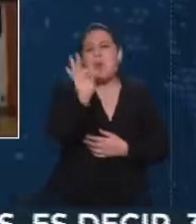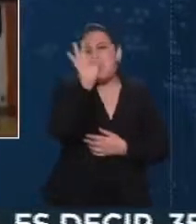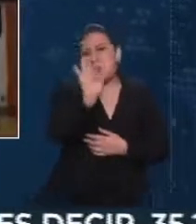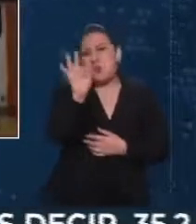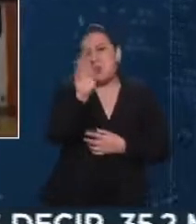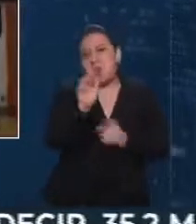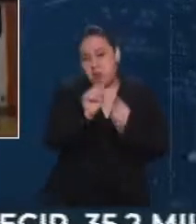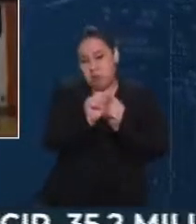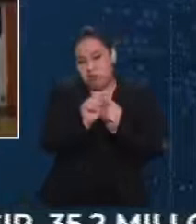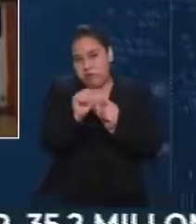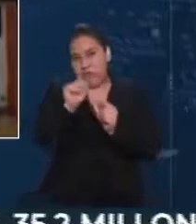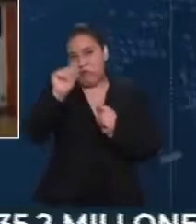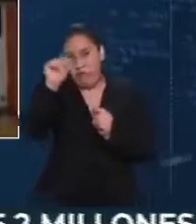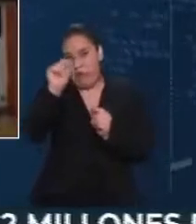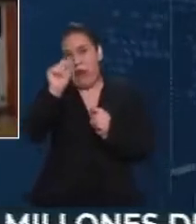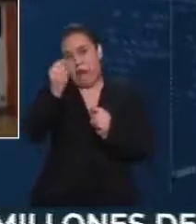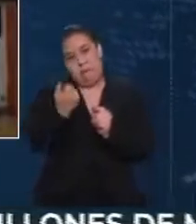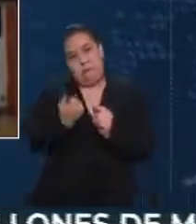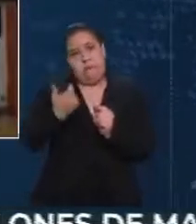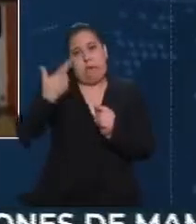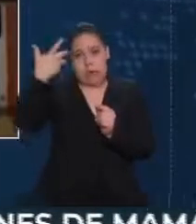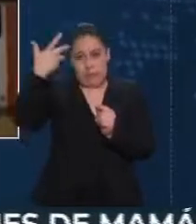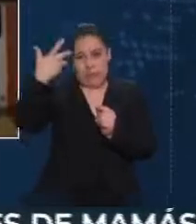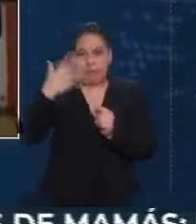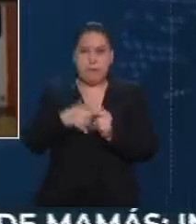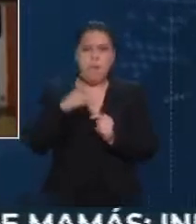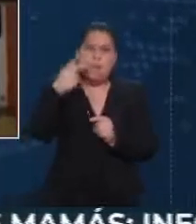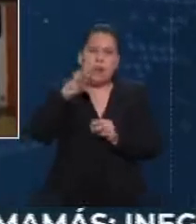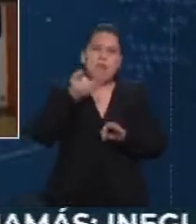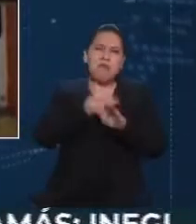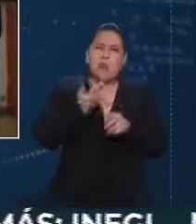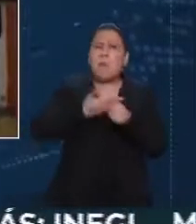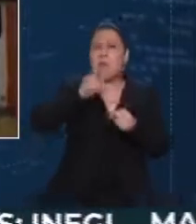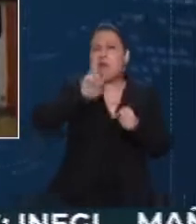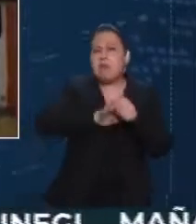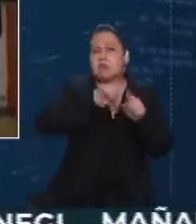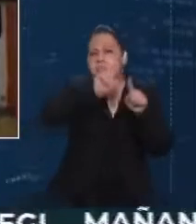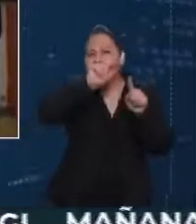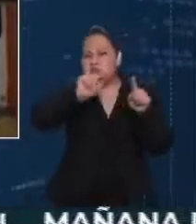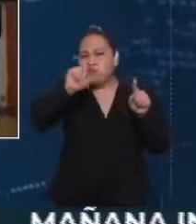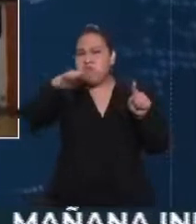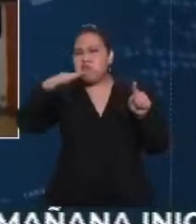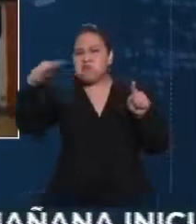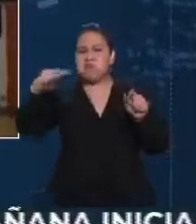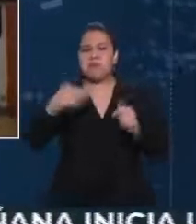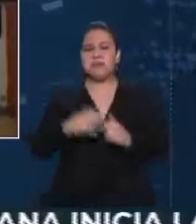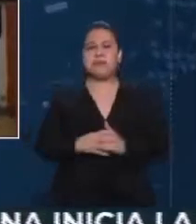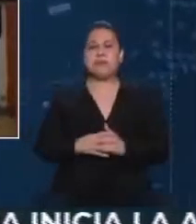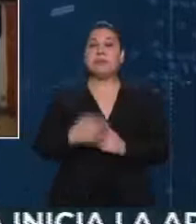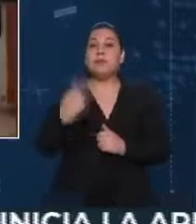Que sigue estando prácticamente en el rango de tolerancia del Banco de México.